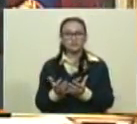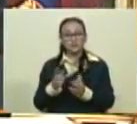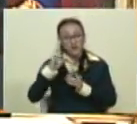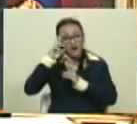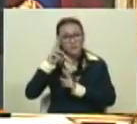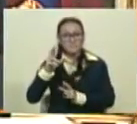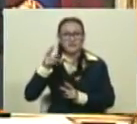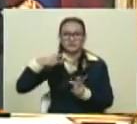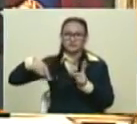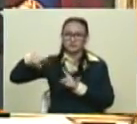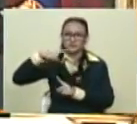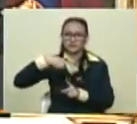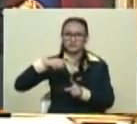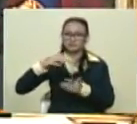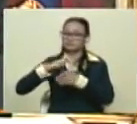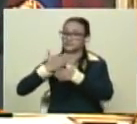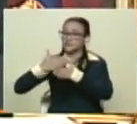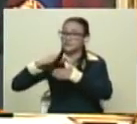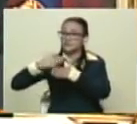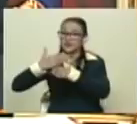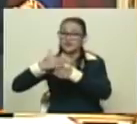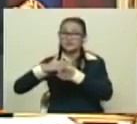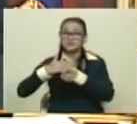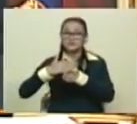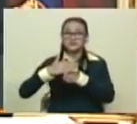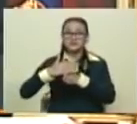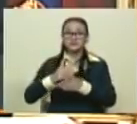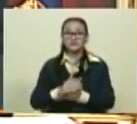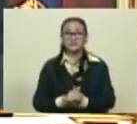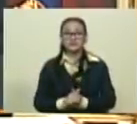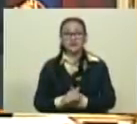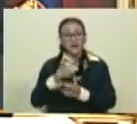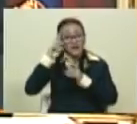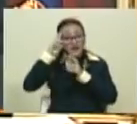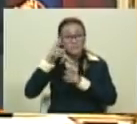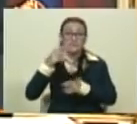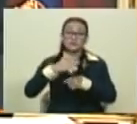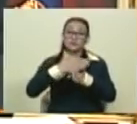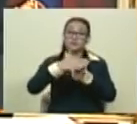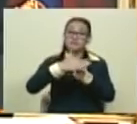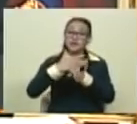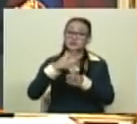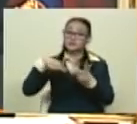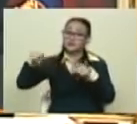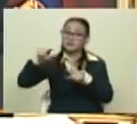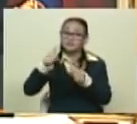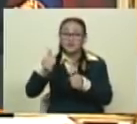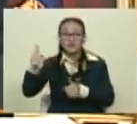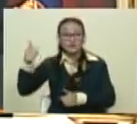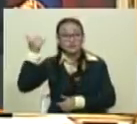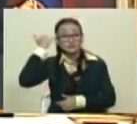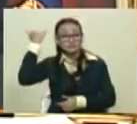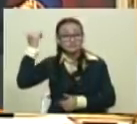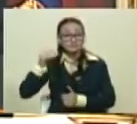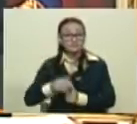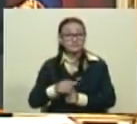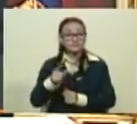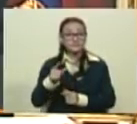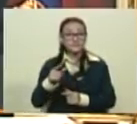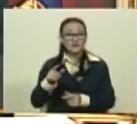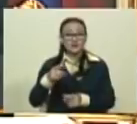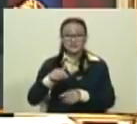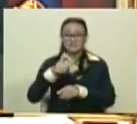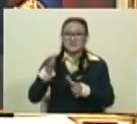respeto a la diversidad. Respeto a la diversidad. y que prive la palabra, la diplomacia,